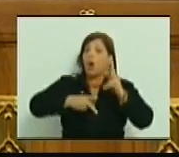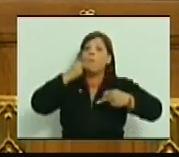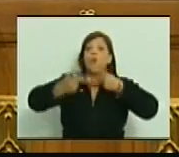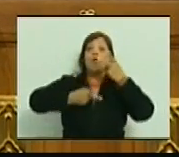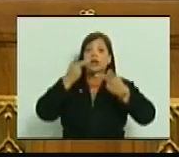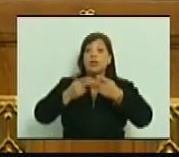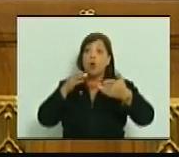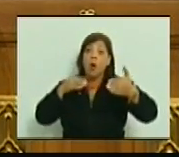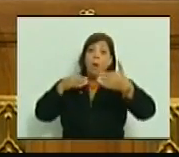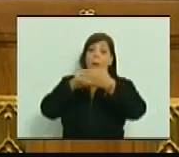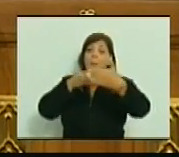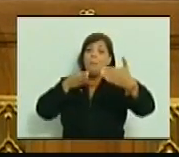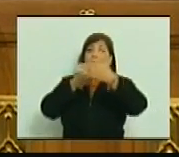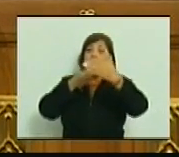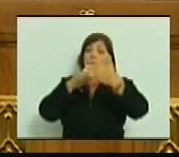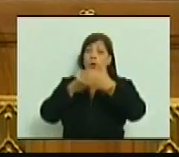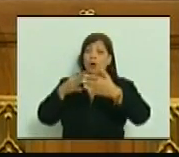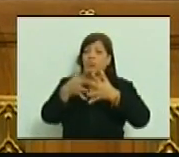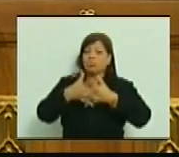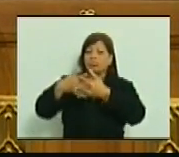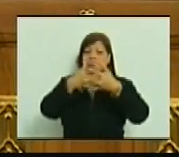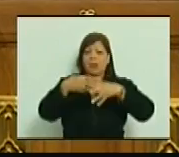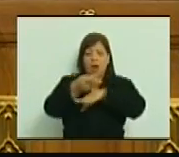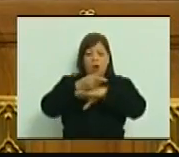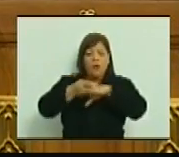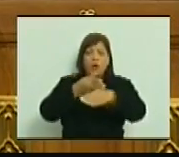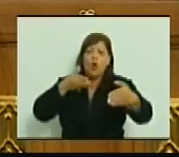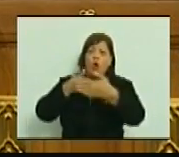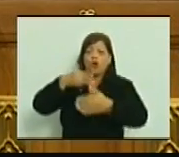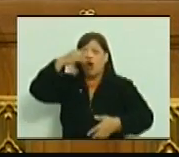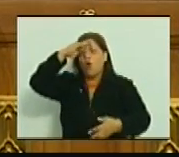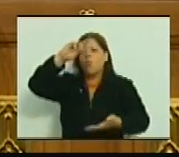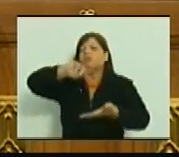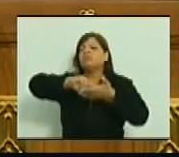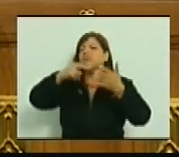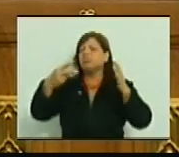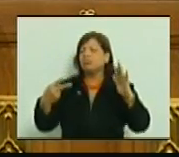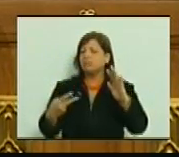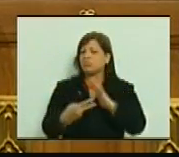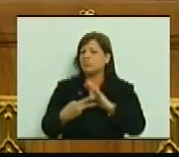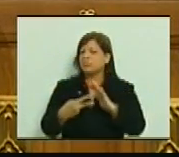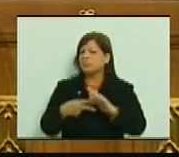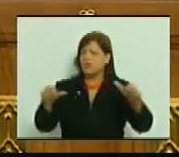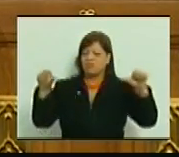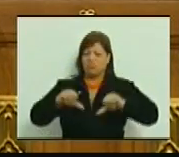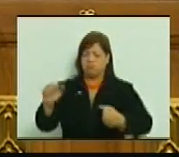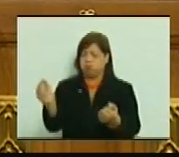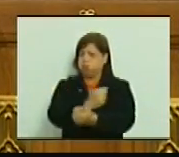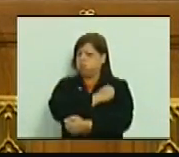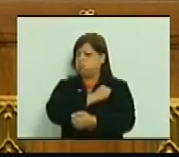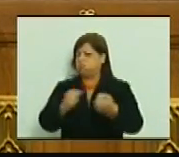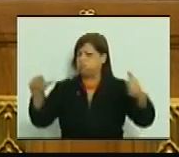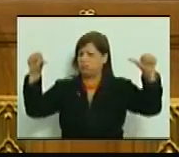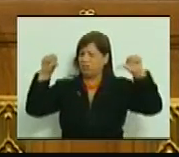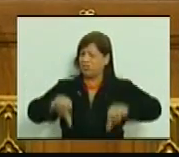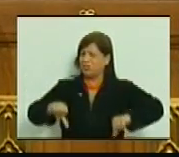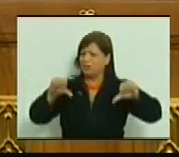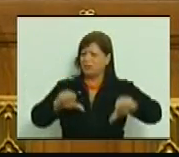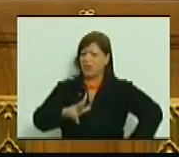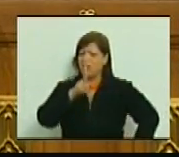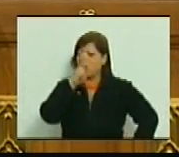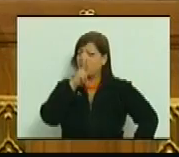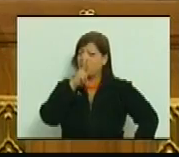de bloqueo del gobierno norteamericano a Cuba constituye el más brutal y prolongado proceso